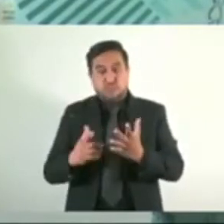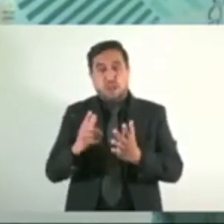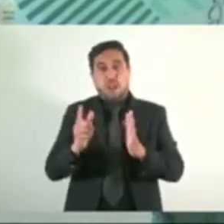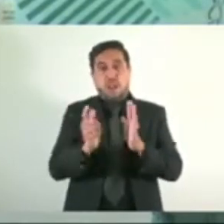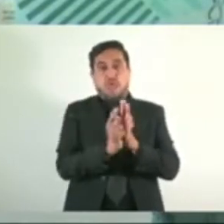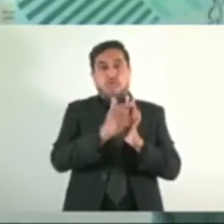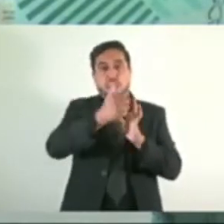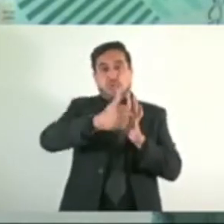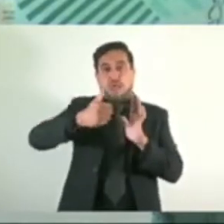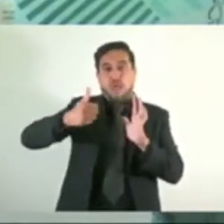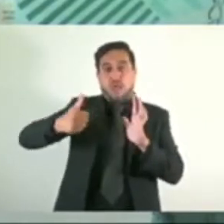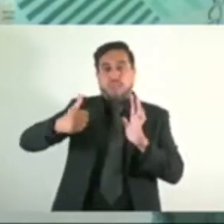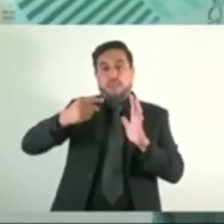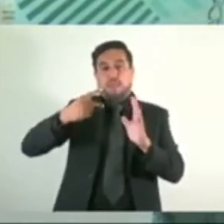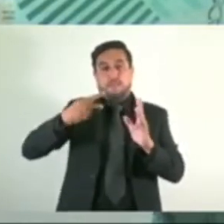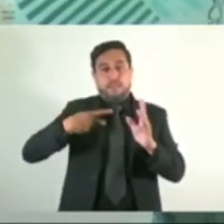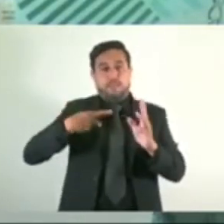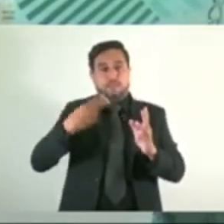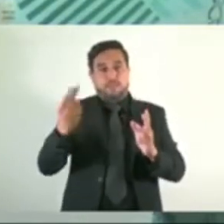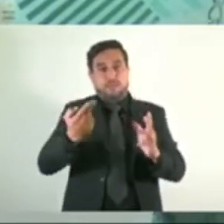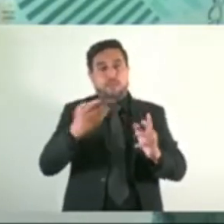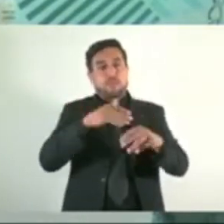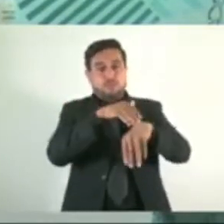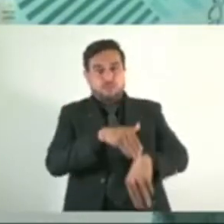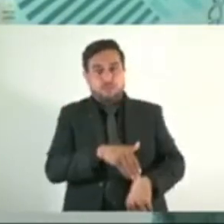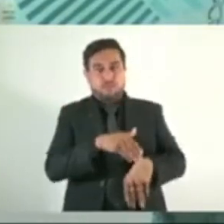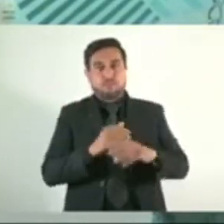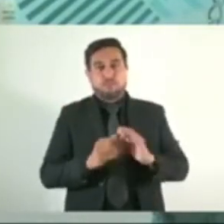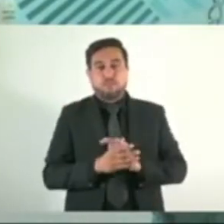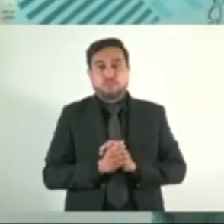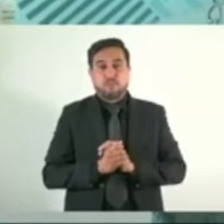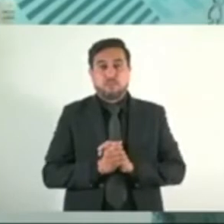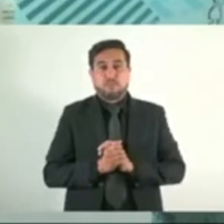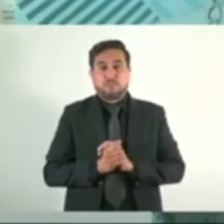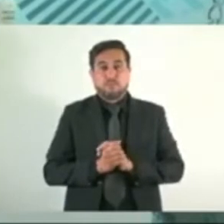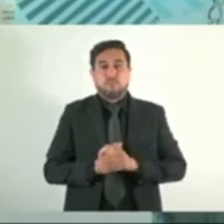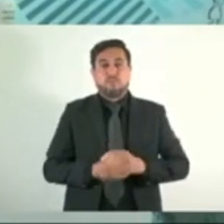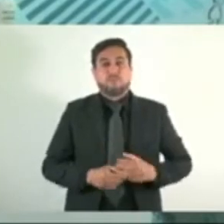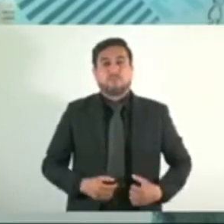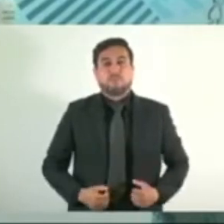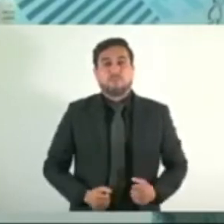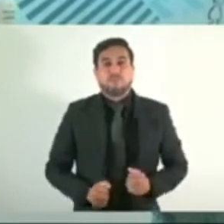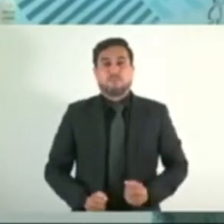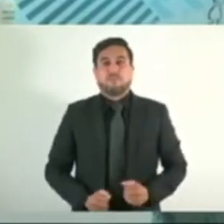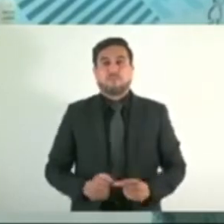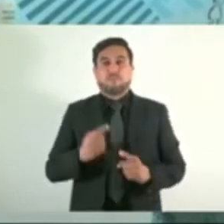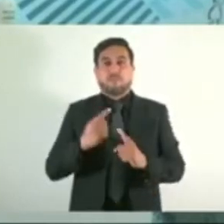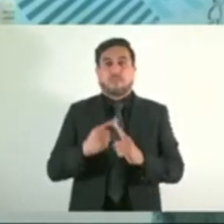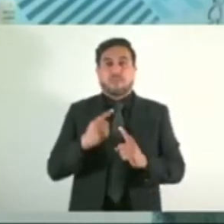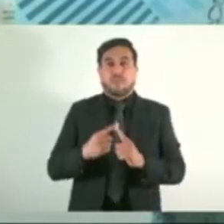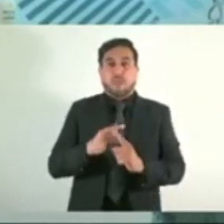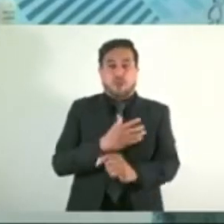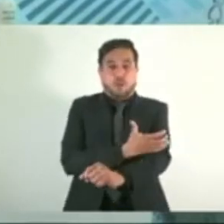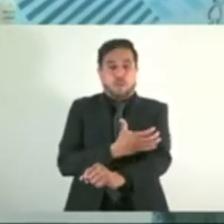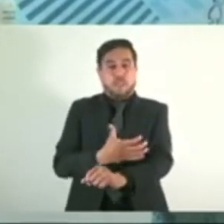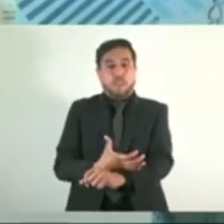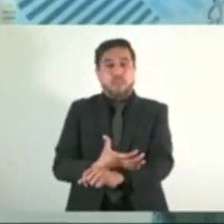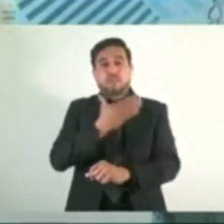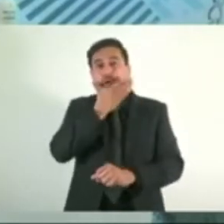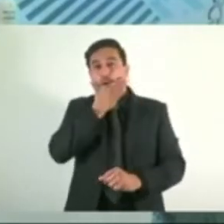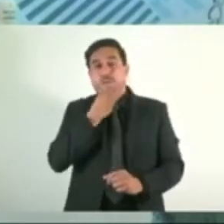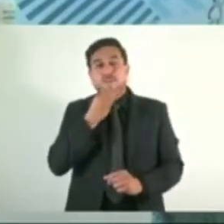orgánicas correspondientes. En este tenor, a nombre de mis compañeras diputadas y diputados